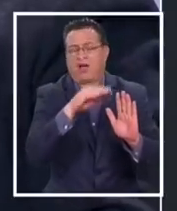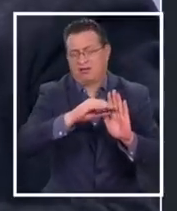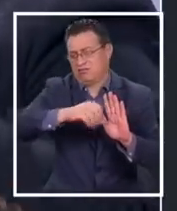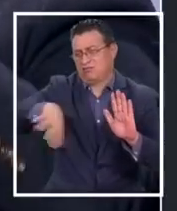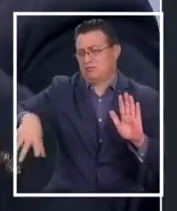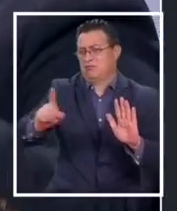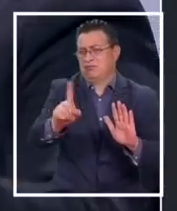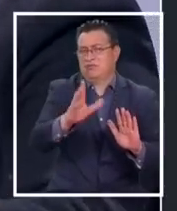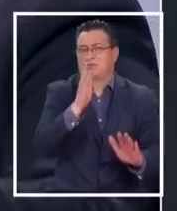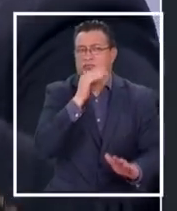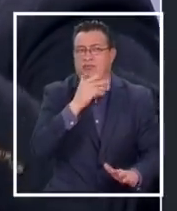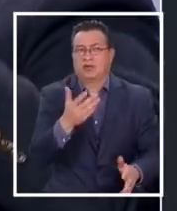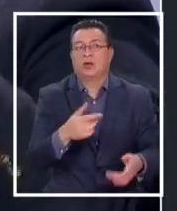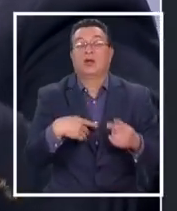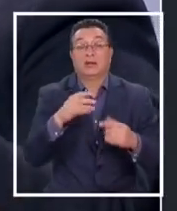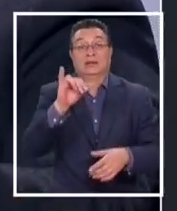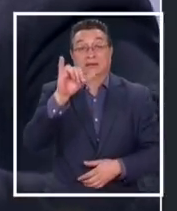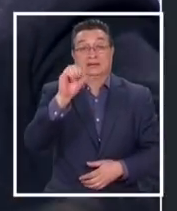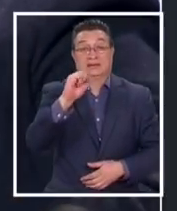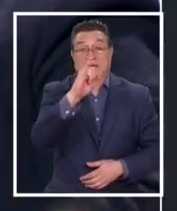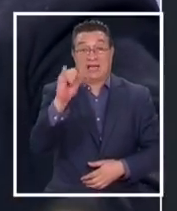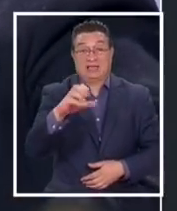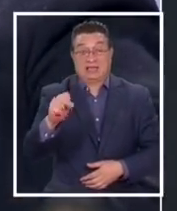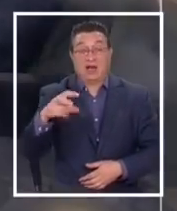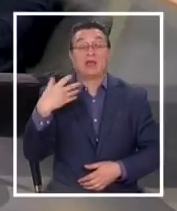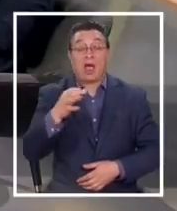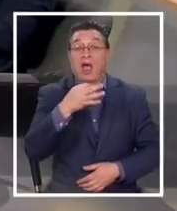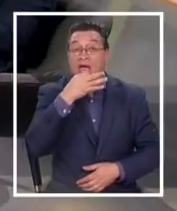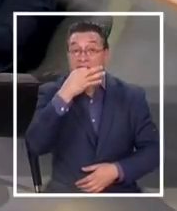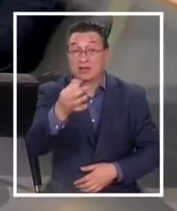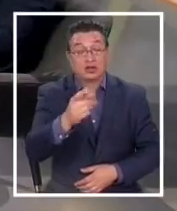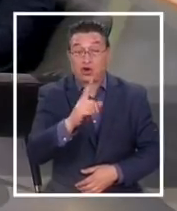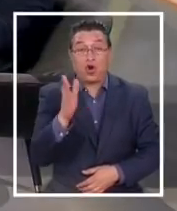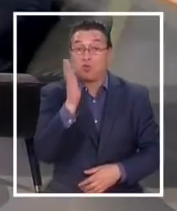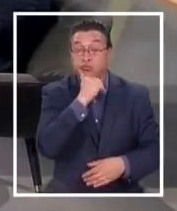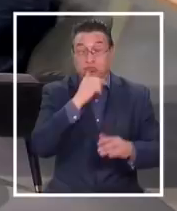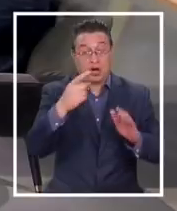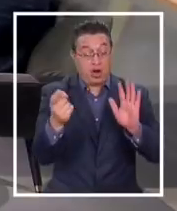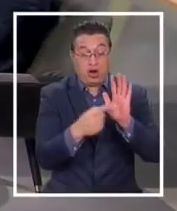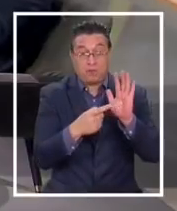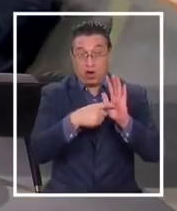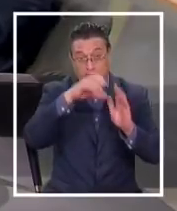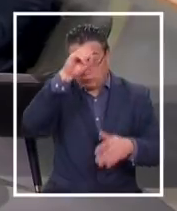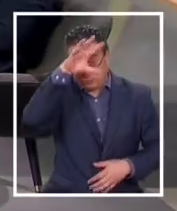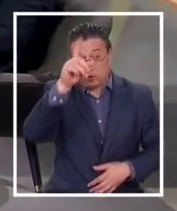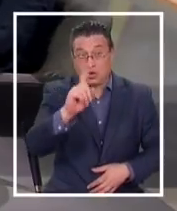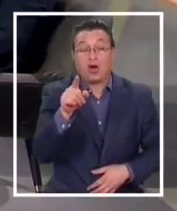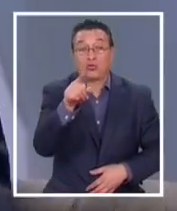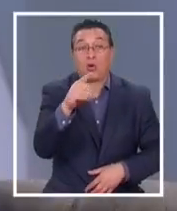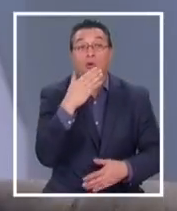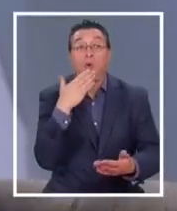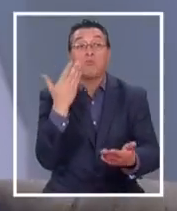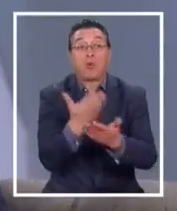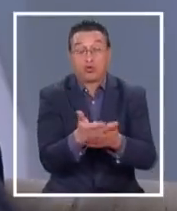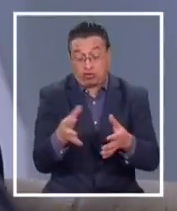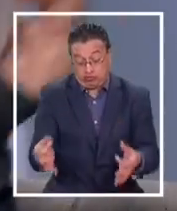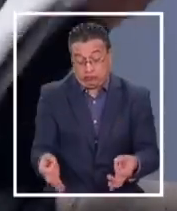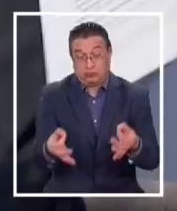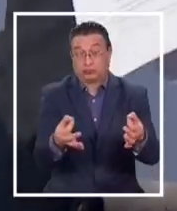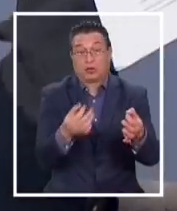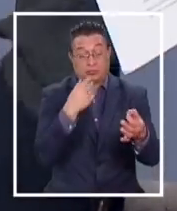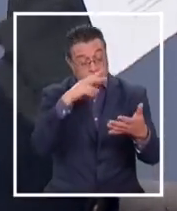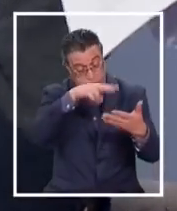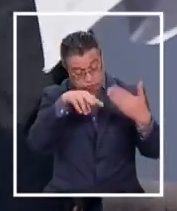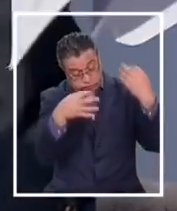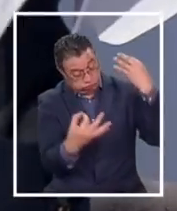mínimos comunes. O sea, de hecho, ya la aprobó usted, dejó bien en claro que no estaba que el royalty minero. Tengo la propuesta de ustedes, por lo menos lo que ha salido, en ninguna